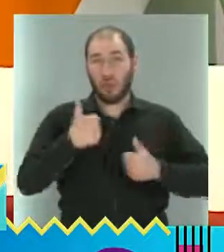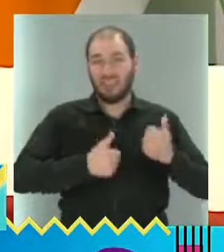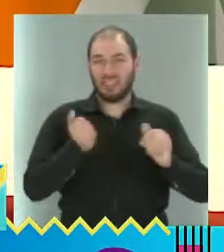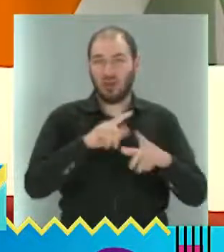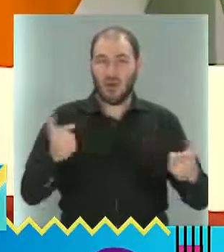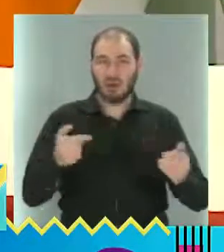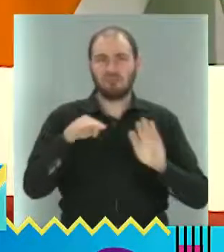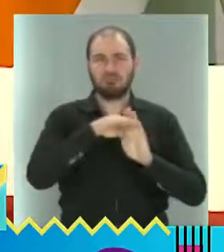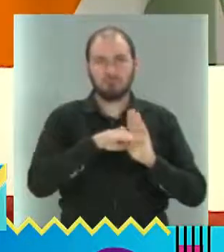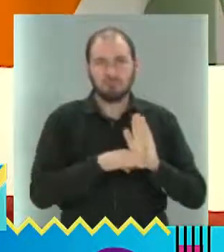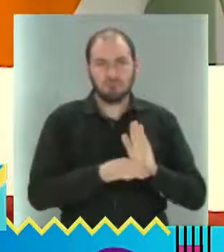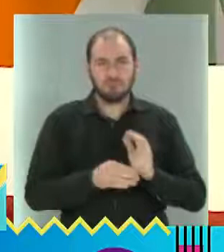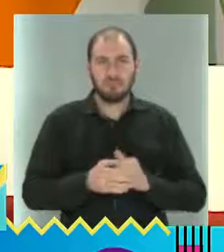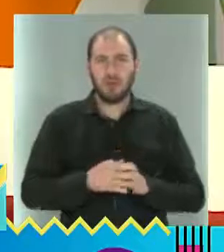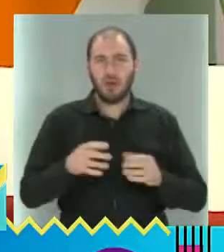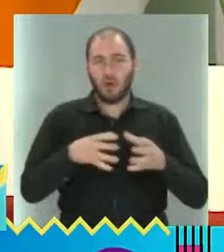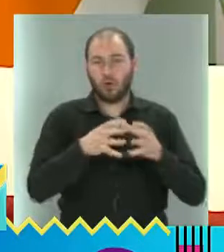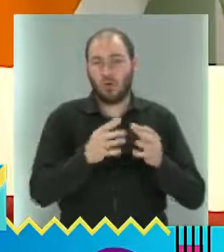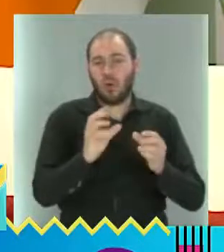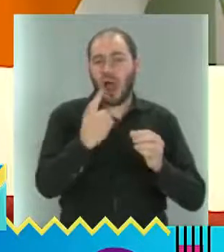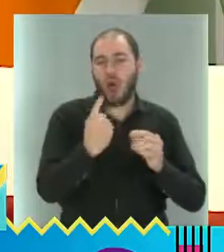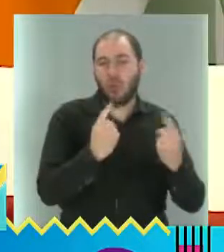con características oligopólicas.